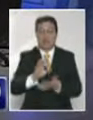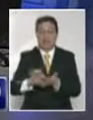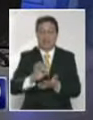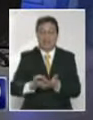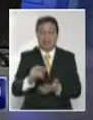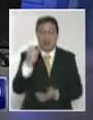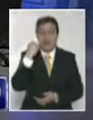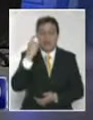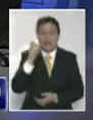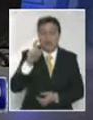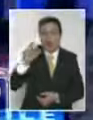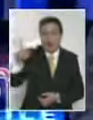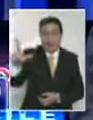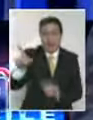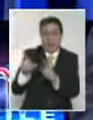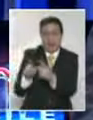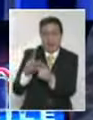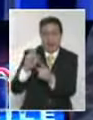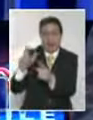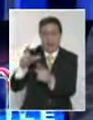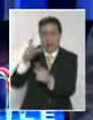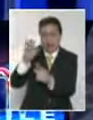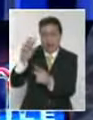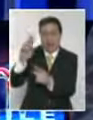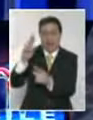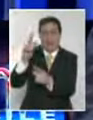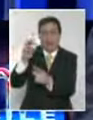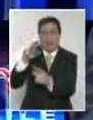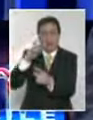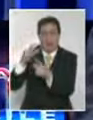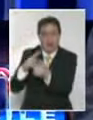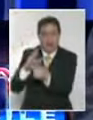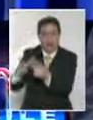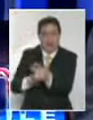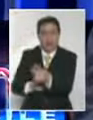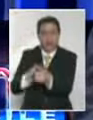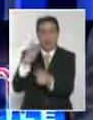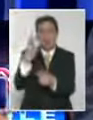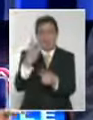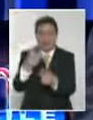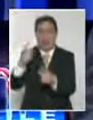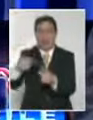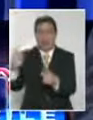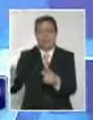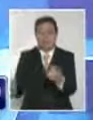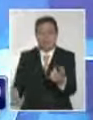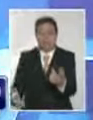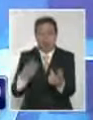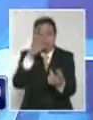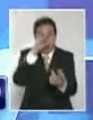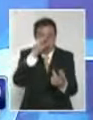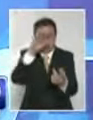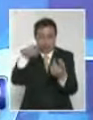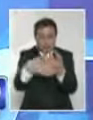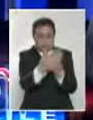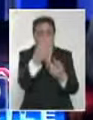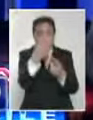Carrasco. Él era el subsecretario interior. Entonces te digo... Y mataron a 3 personas más esa noche. A Gastón Moscabri, a